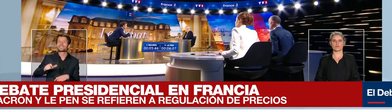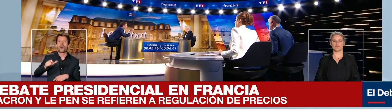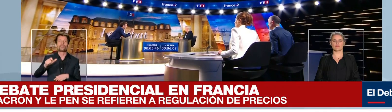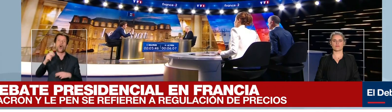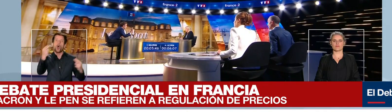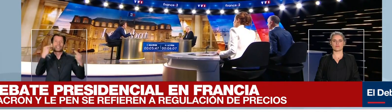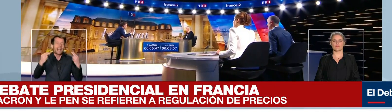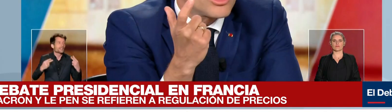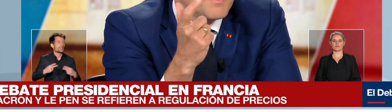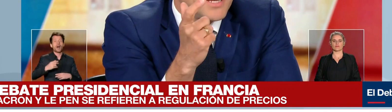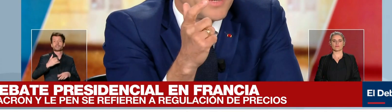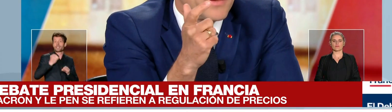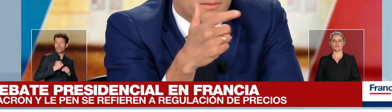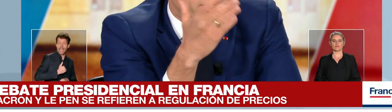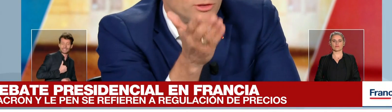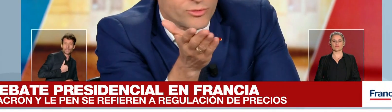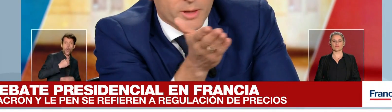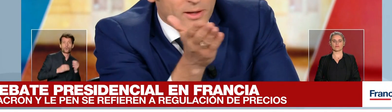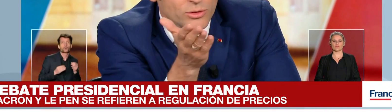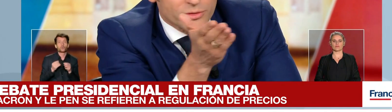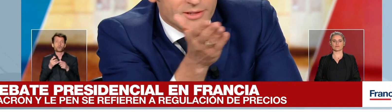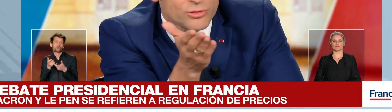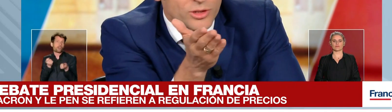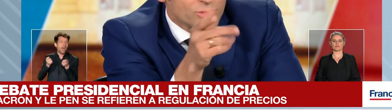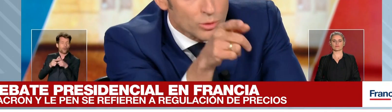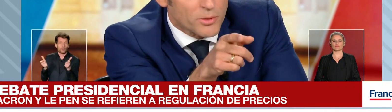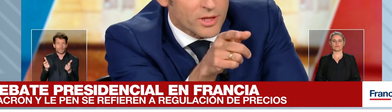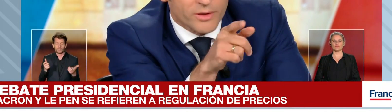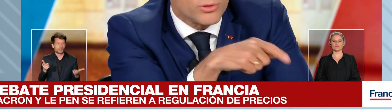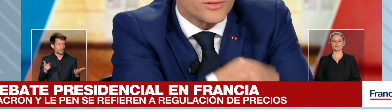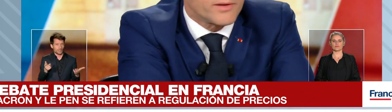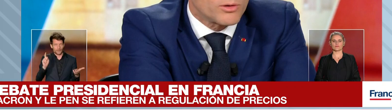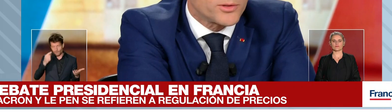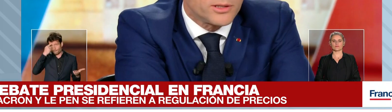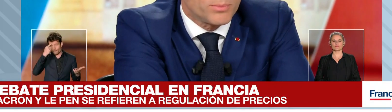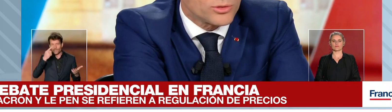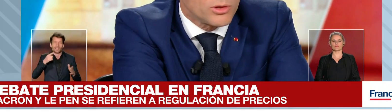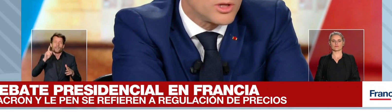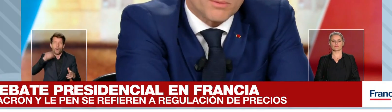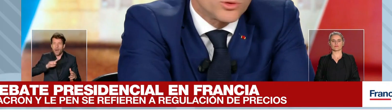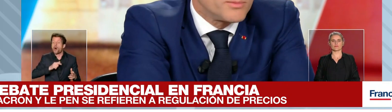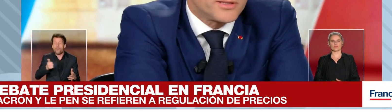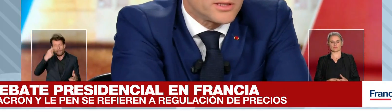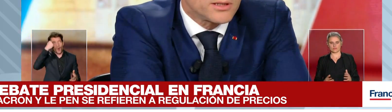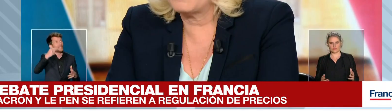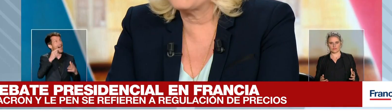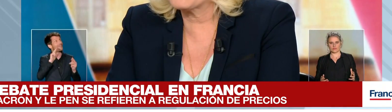lo permita, y los emprendedores tienen que saberlo. Y no quiero que aquellos que nos escuchen piensen que su salario va a aumentar de